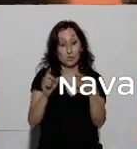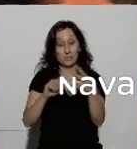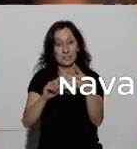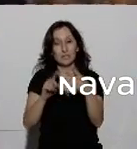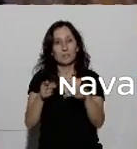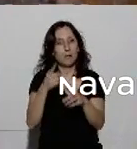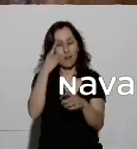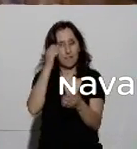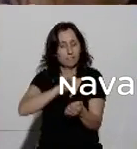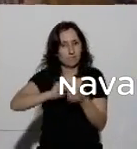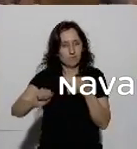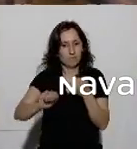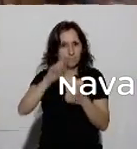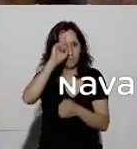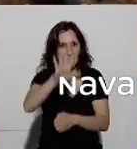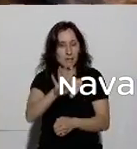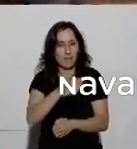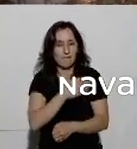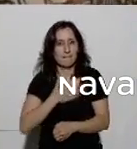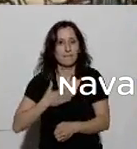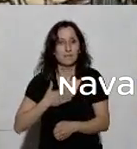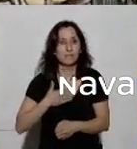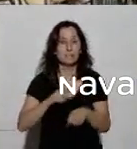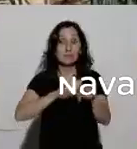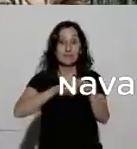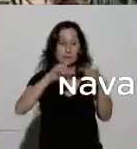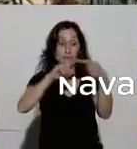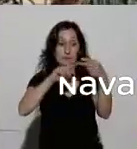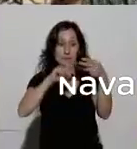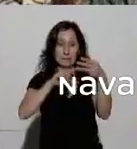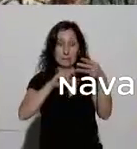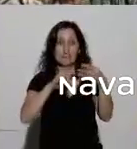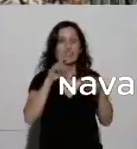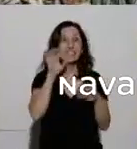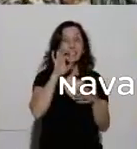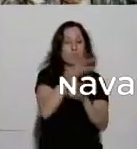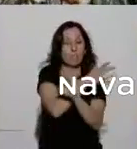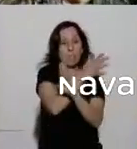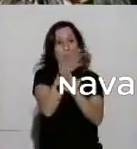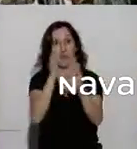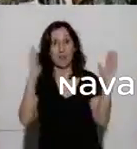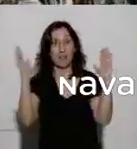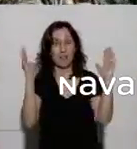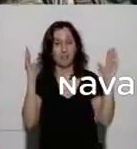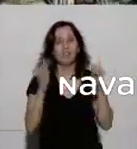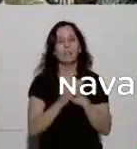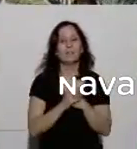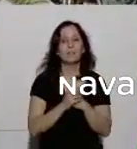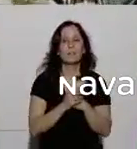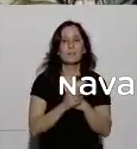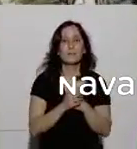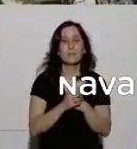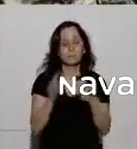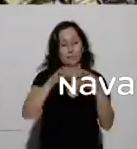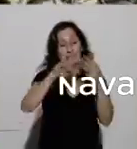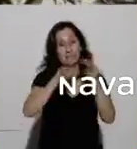uno de sus objetivos. Entonces, esos tres tipos de mujeres en 3 siglos, pues es lo que podíamos salvar el conjunto de todas ellas,